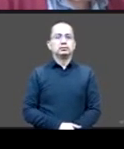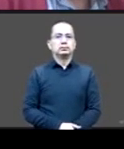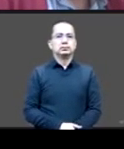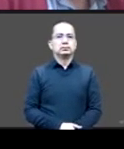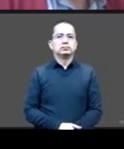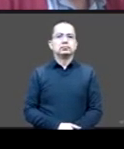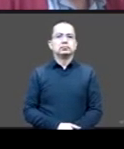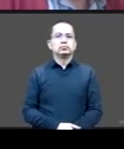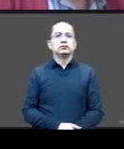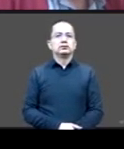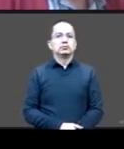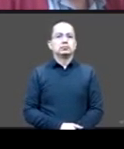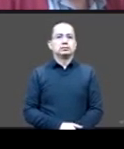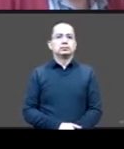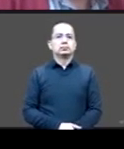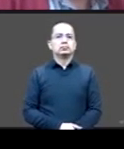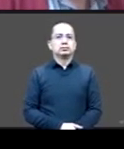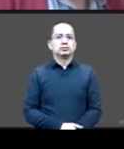Bien, bien.